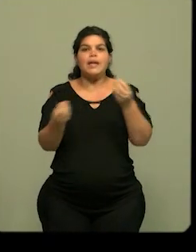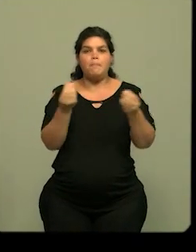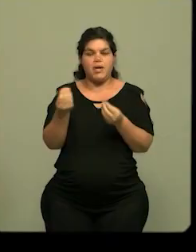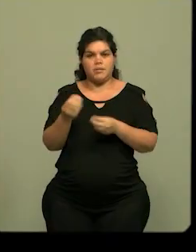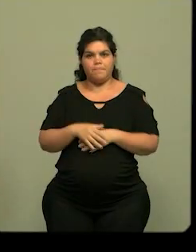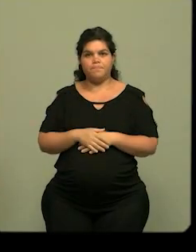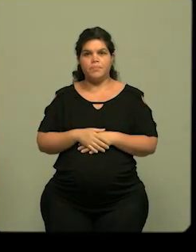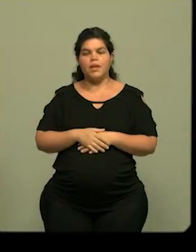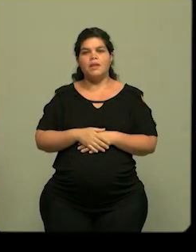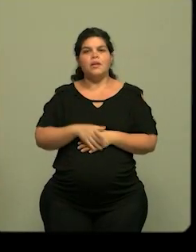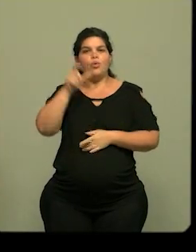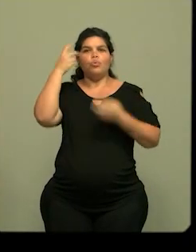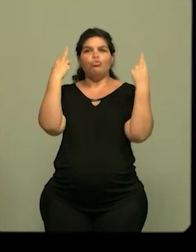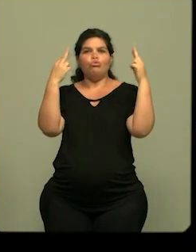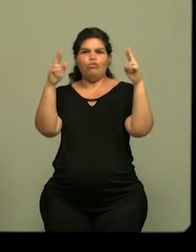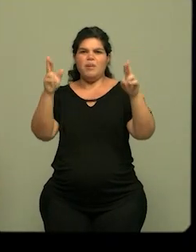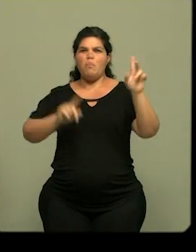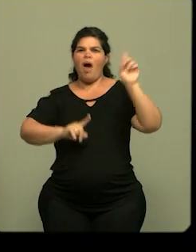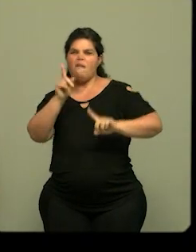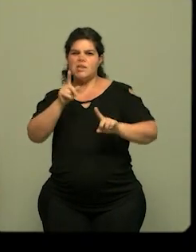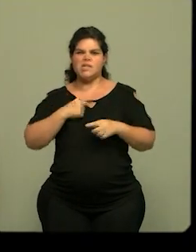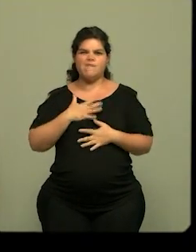produce fundamentalmente por tres motivos: